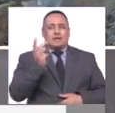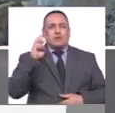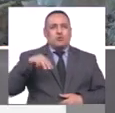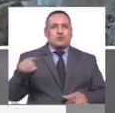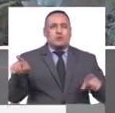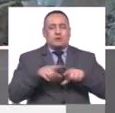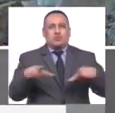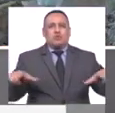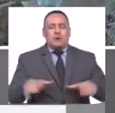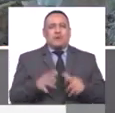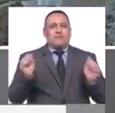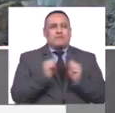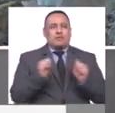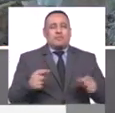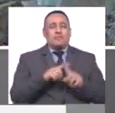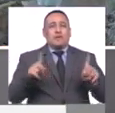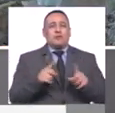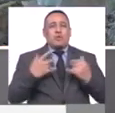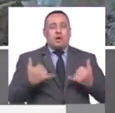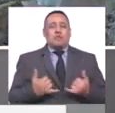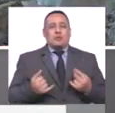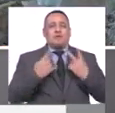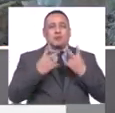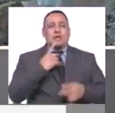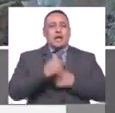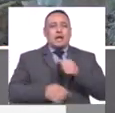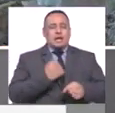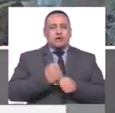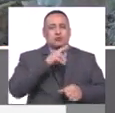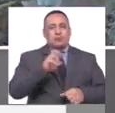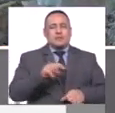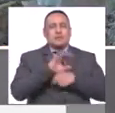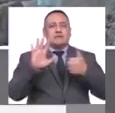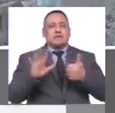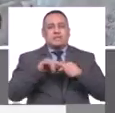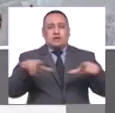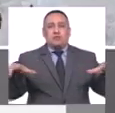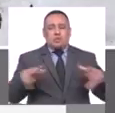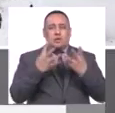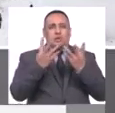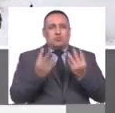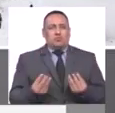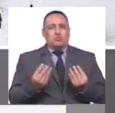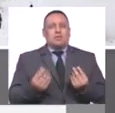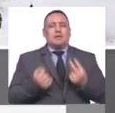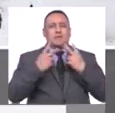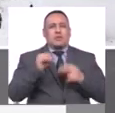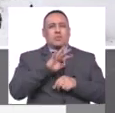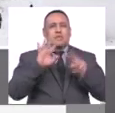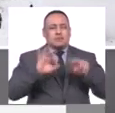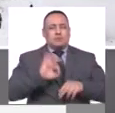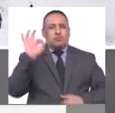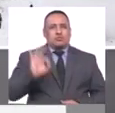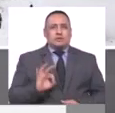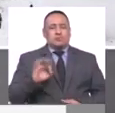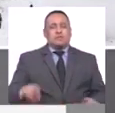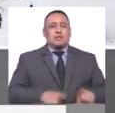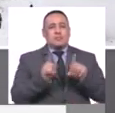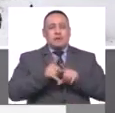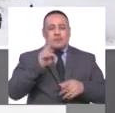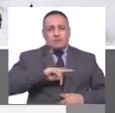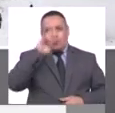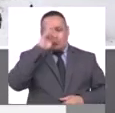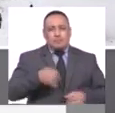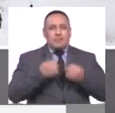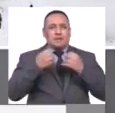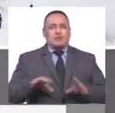cuadrados de área glacial. Sin embargo, al año 2016 esta área se redujo en 47%. El Perú ha